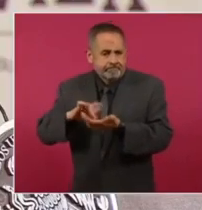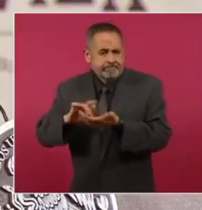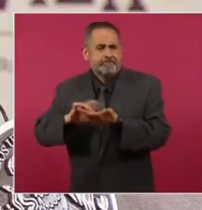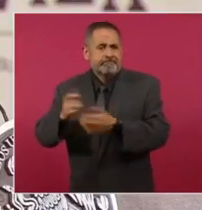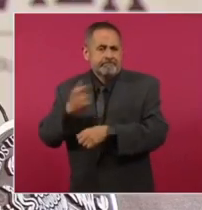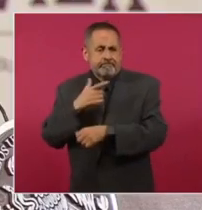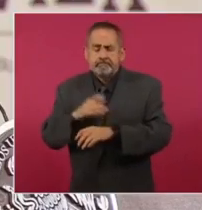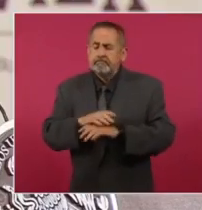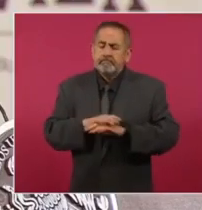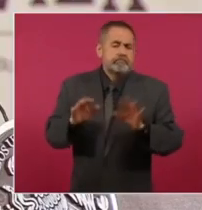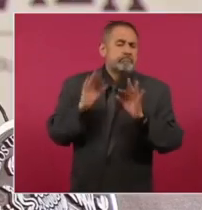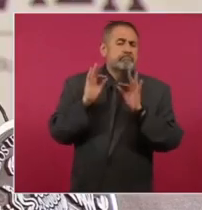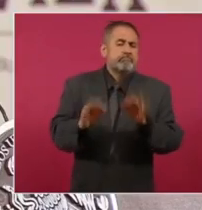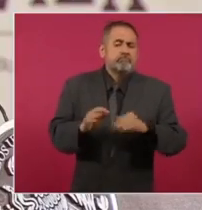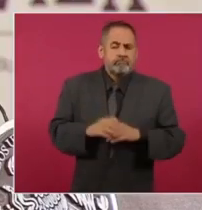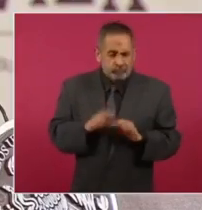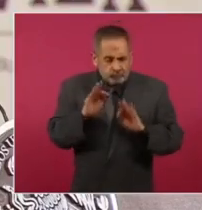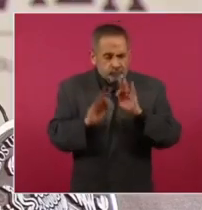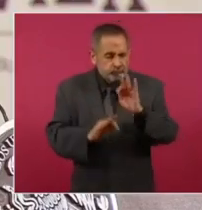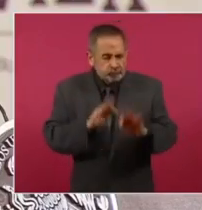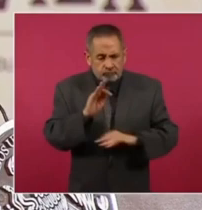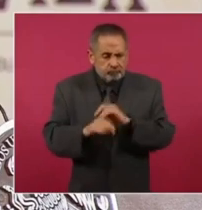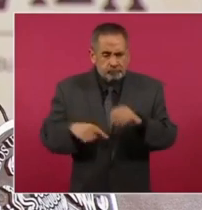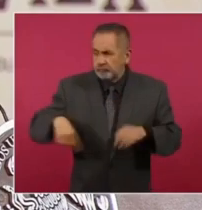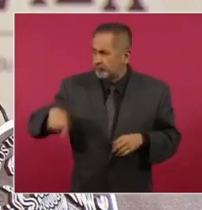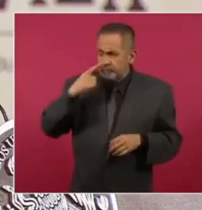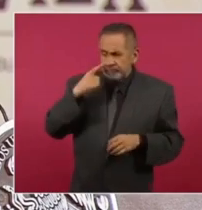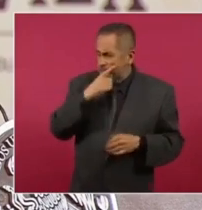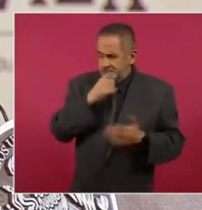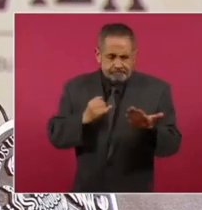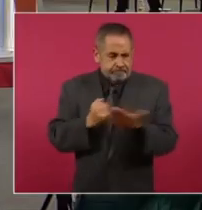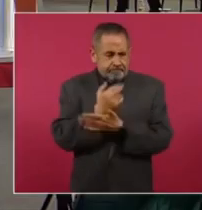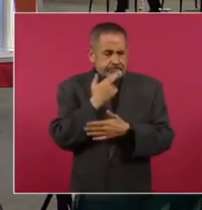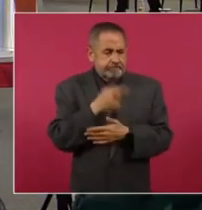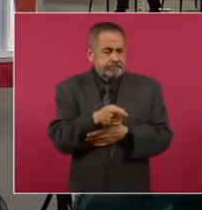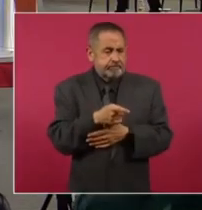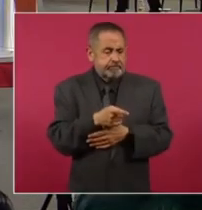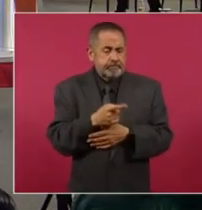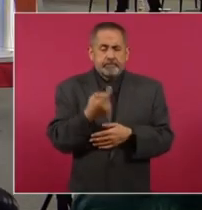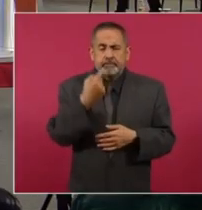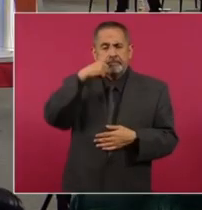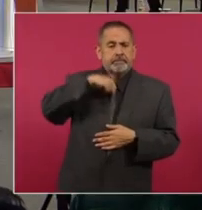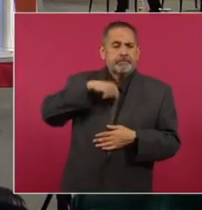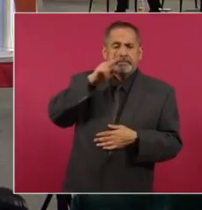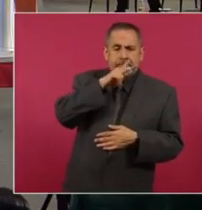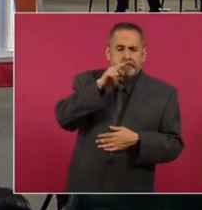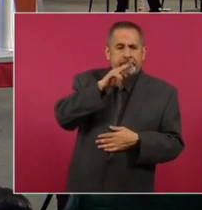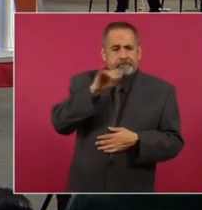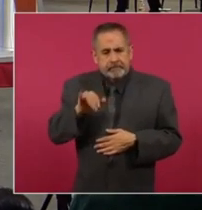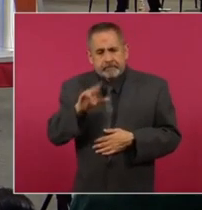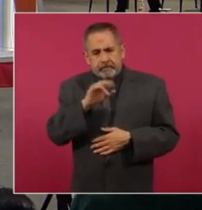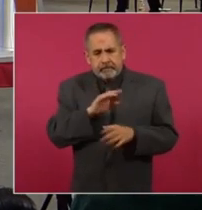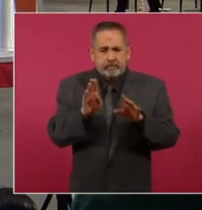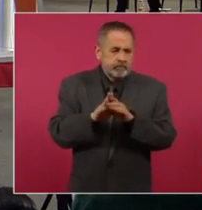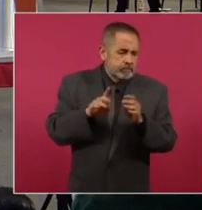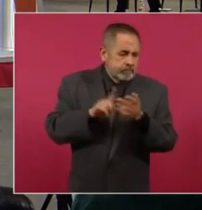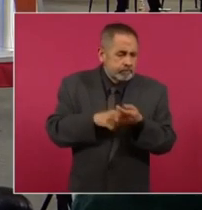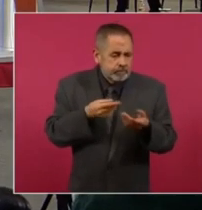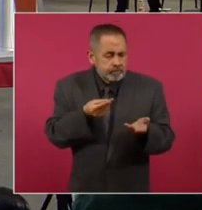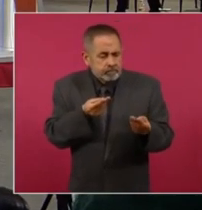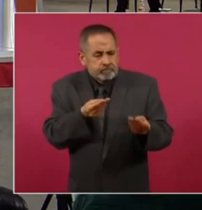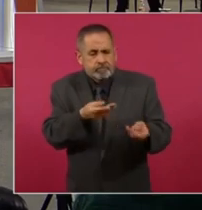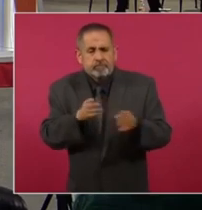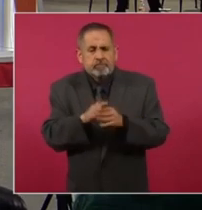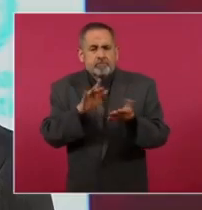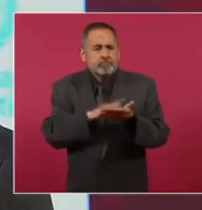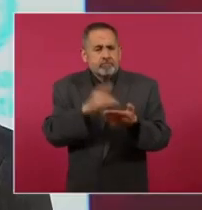por cambios en la práctica para tomar mejores decisiones sobre cuándo intubar, cuándo no intubar, a quién hay que darle